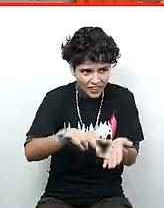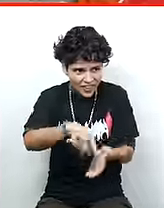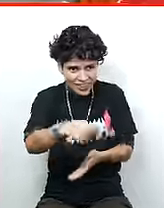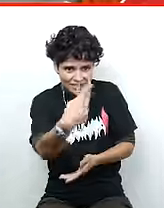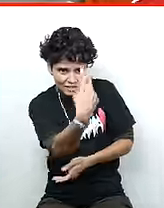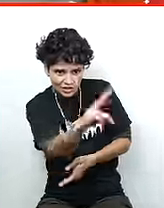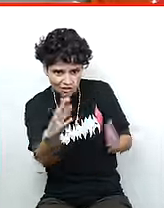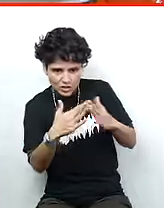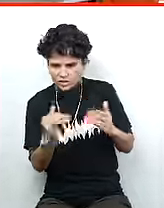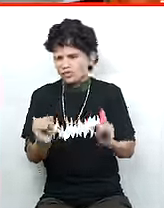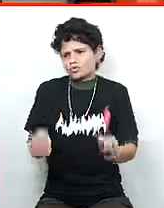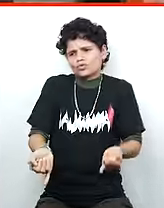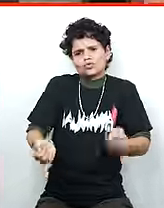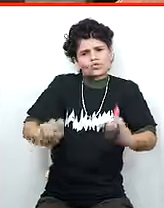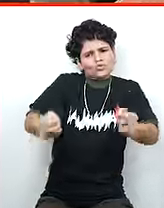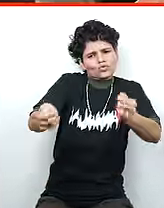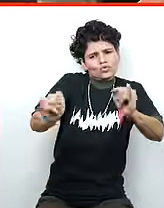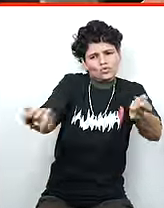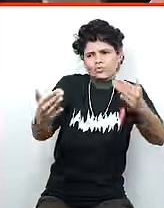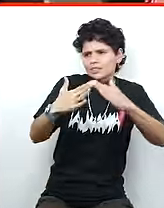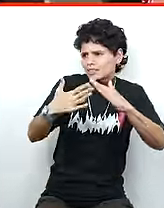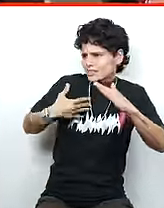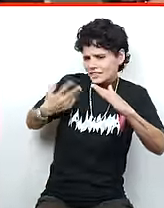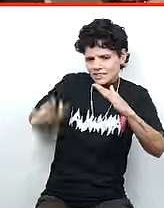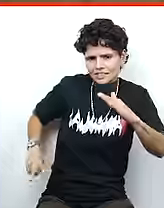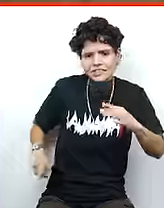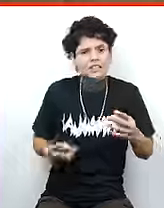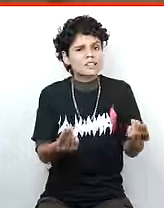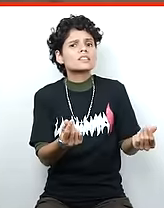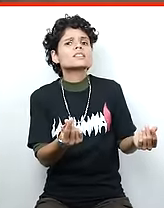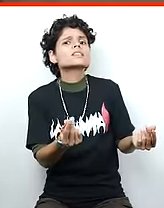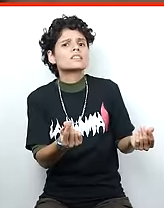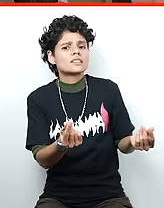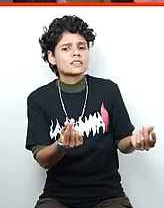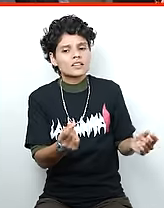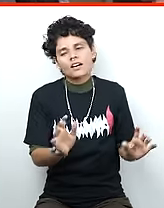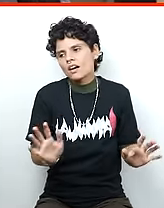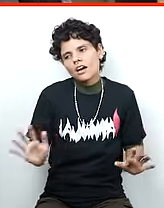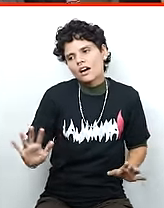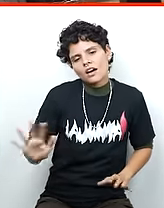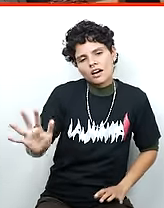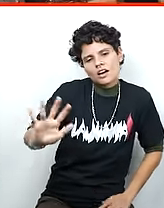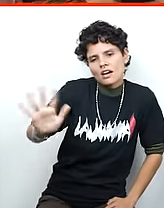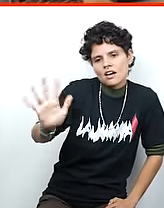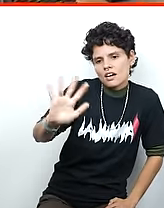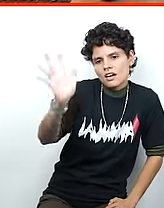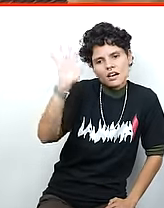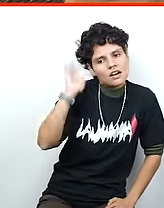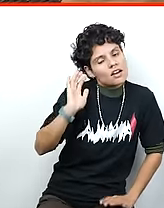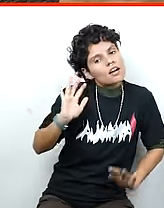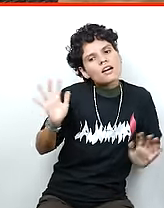es mi casa, hermano. ¿Eh? No, esta es mi casa. ¿Cuánto vale una casa? No,